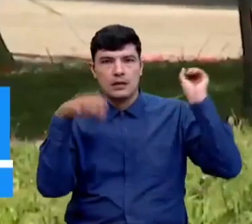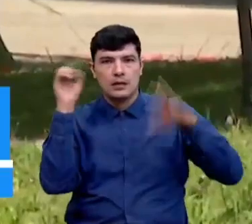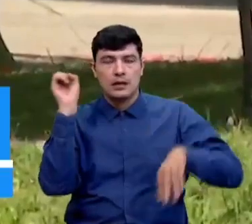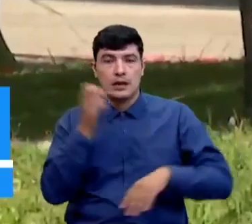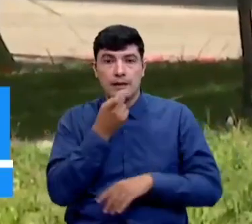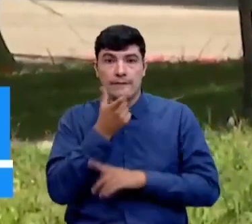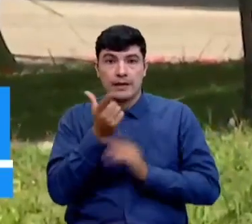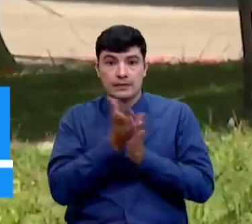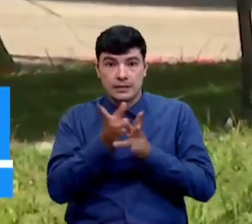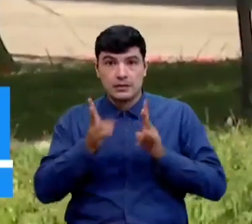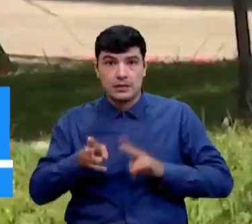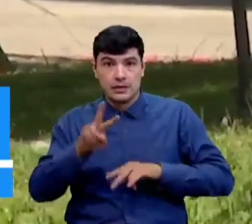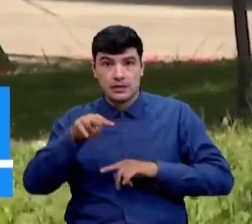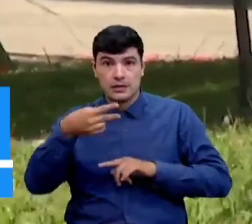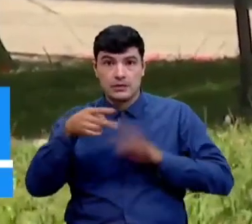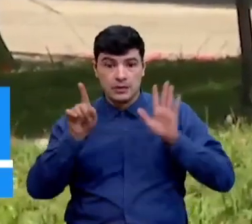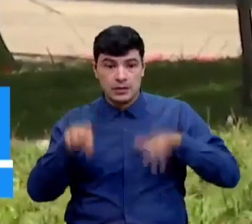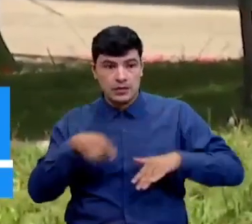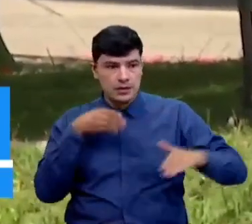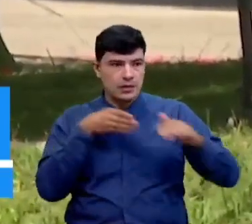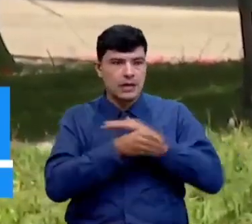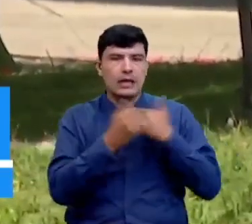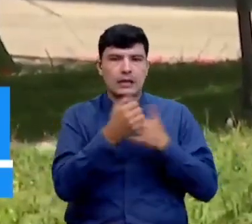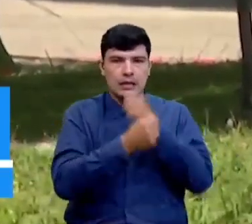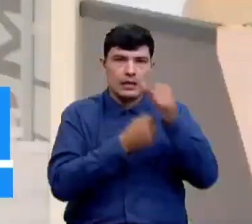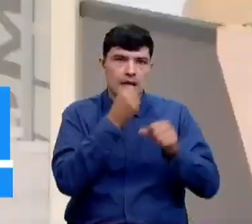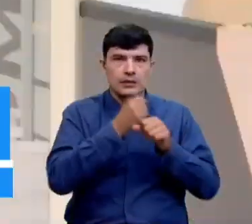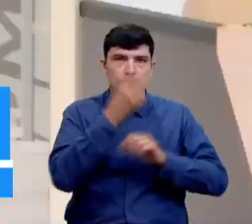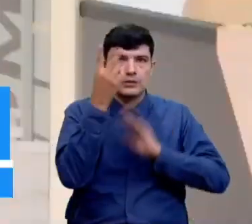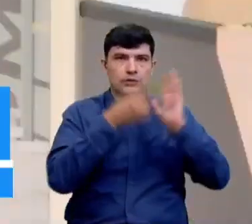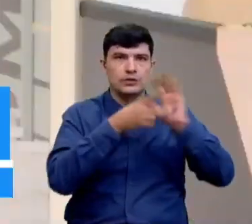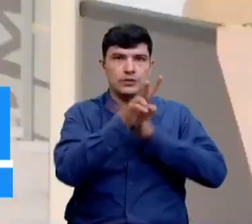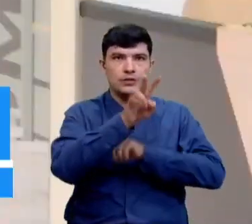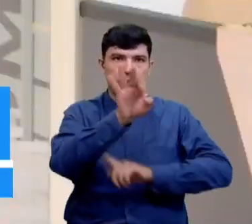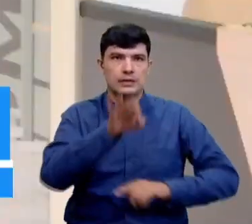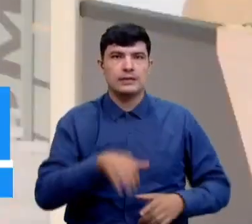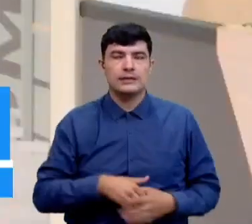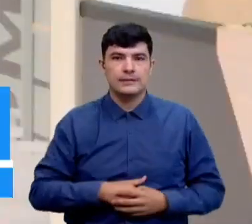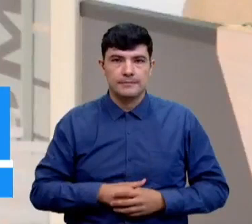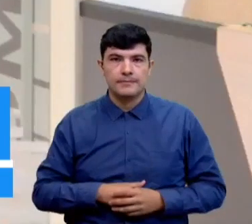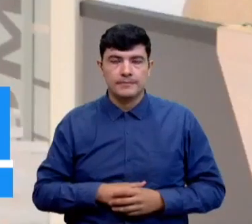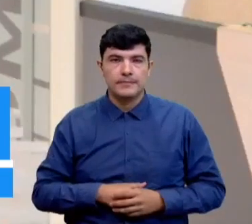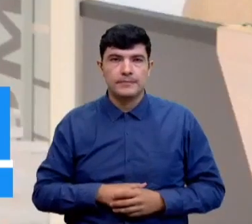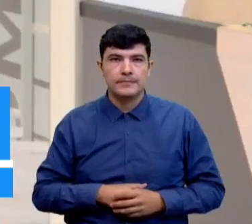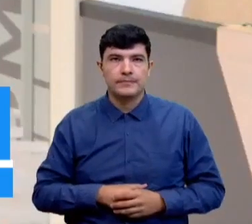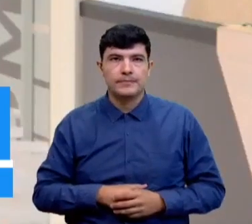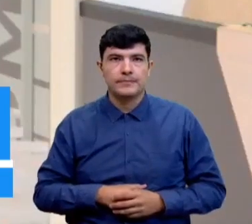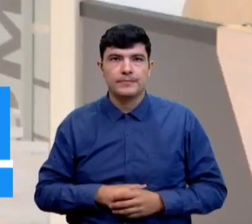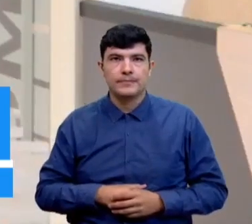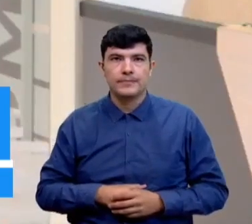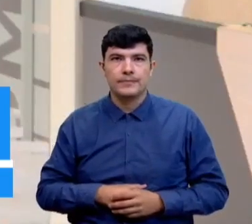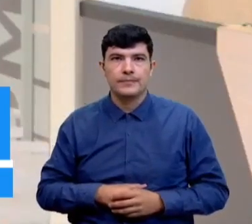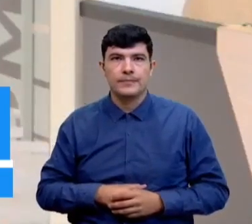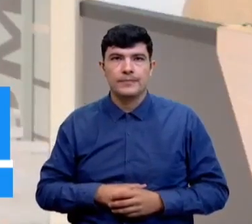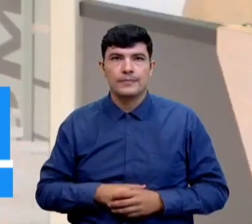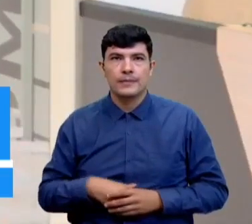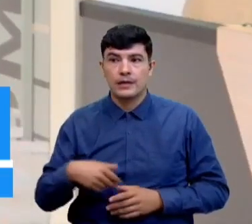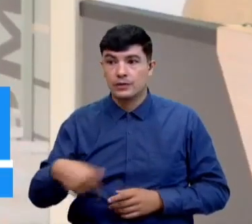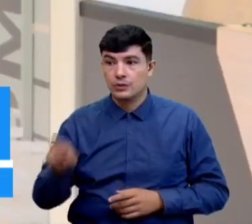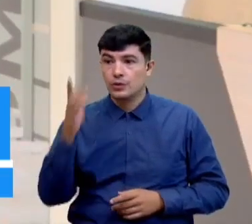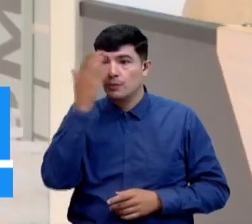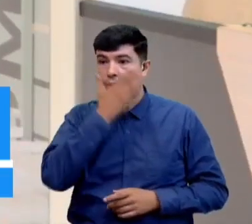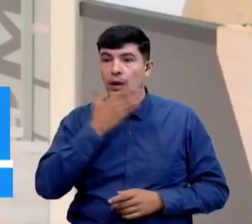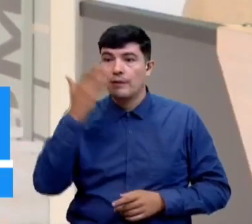de aspirantes para el segundo periodo académico de 2023. Teniendo en cuenta tanto el desempeño en su prueba Saber